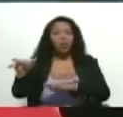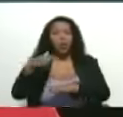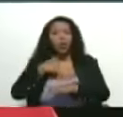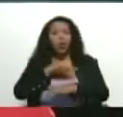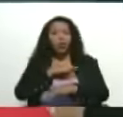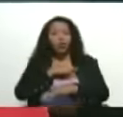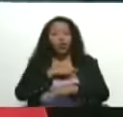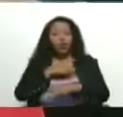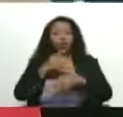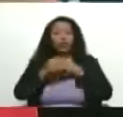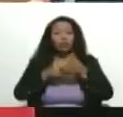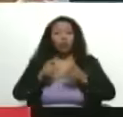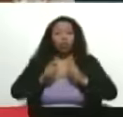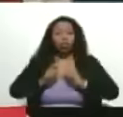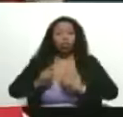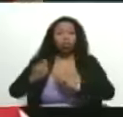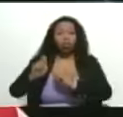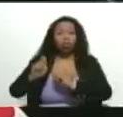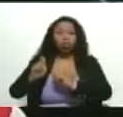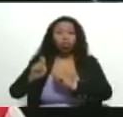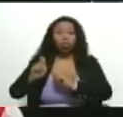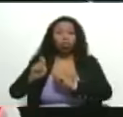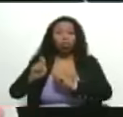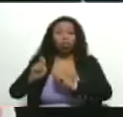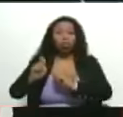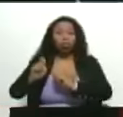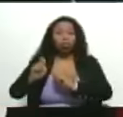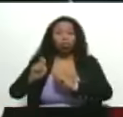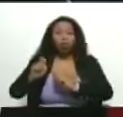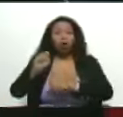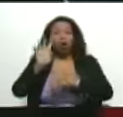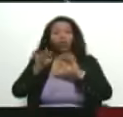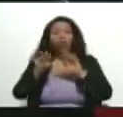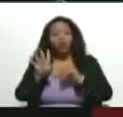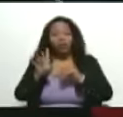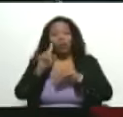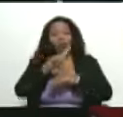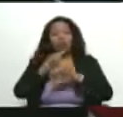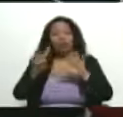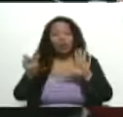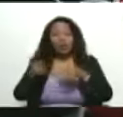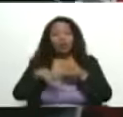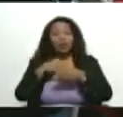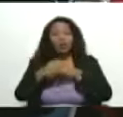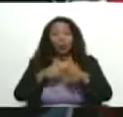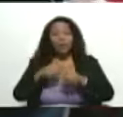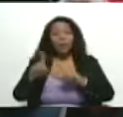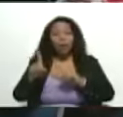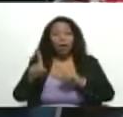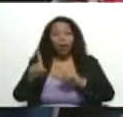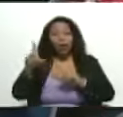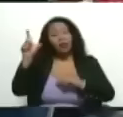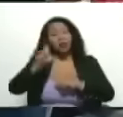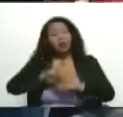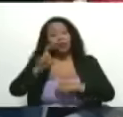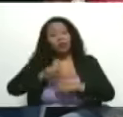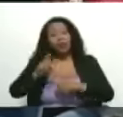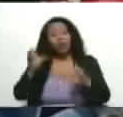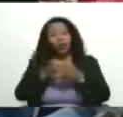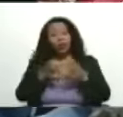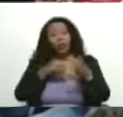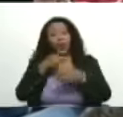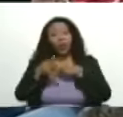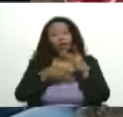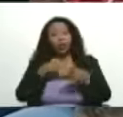un intento de esto, el año 14, en el 17 lo hicimos. Pero en esos años el partido